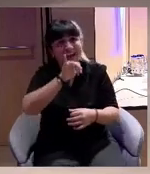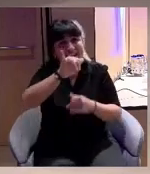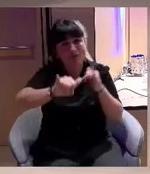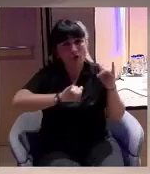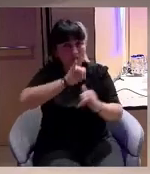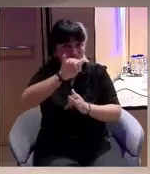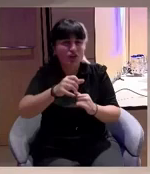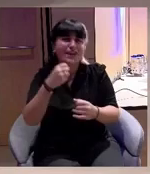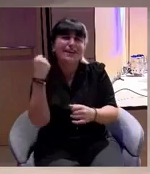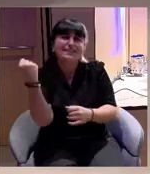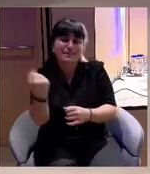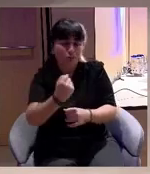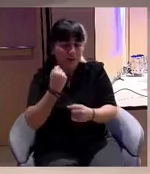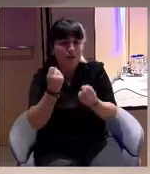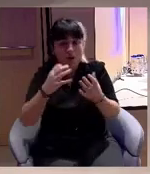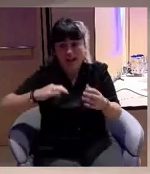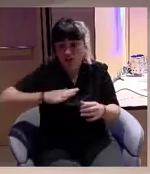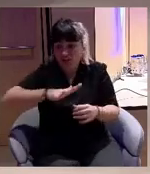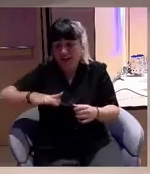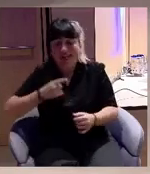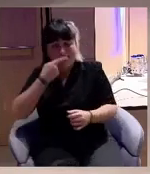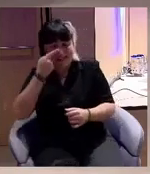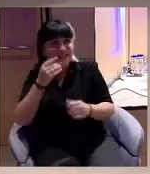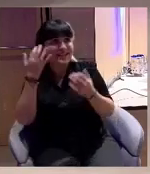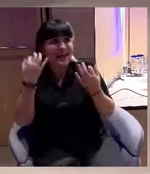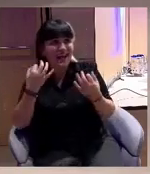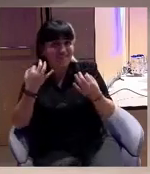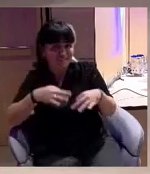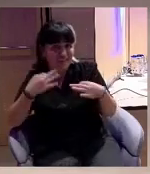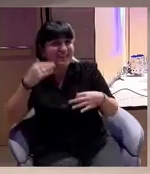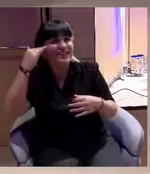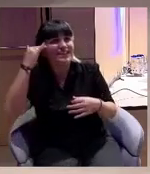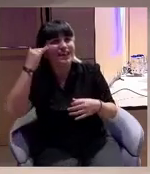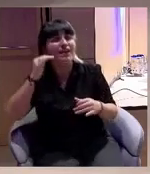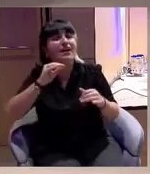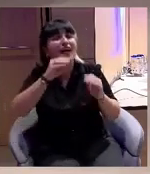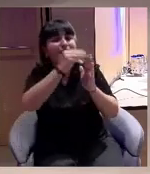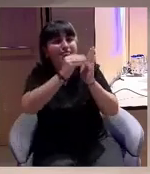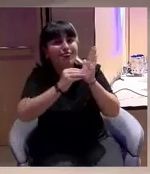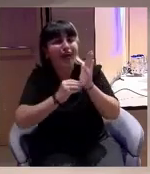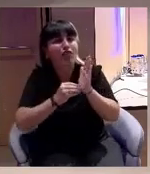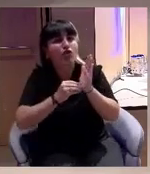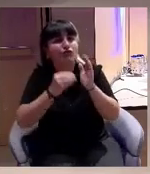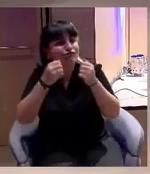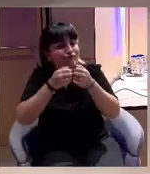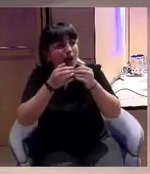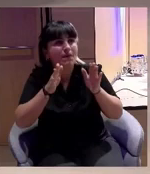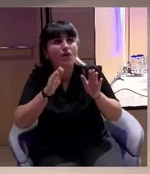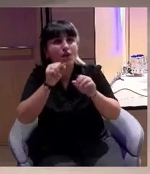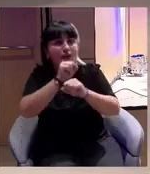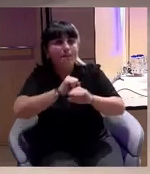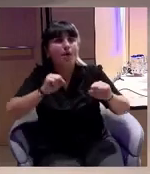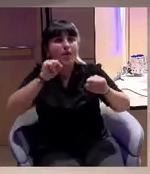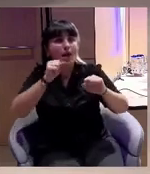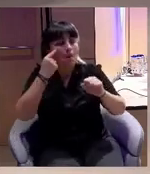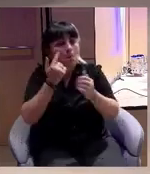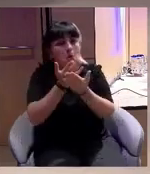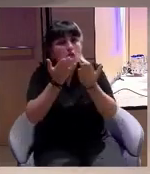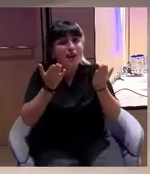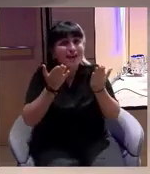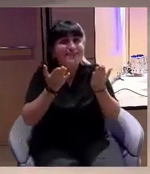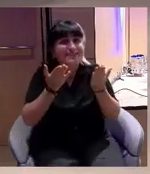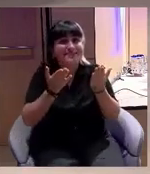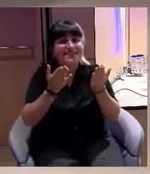ciudadanos que los únicos que podemos procesar esa información porque tenemos algún tipo de interés o creemos que esa